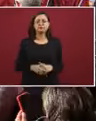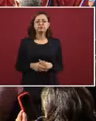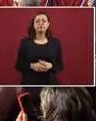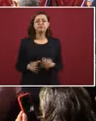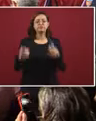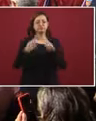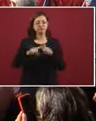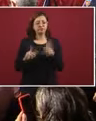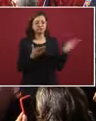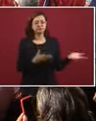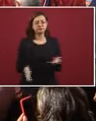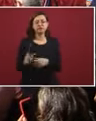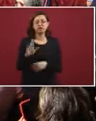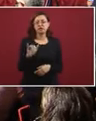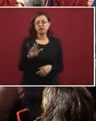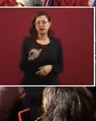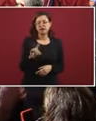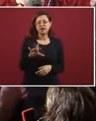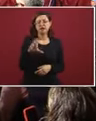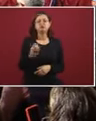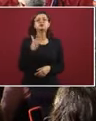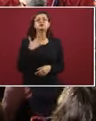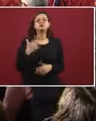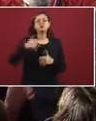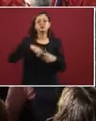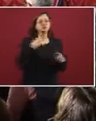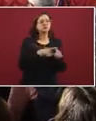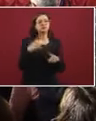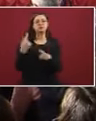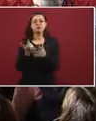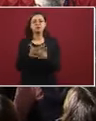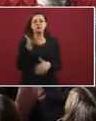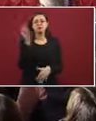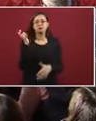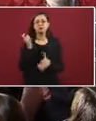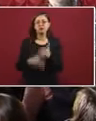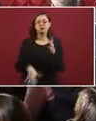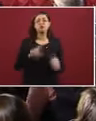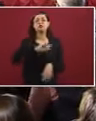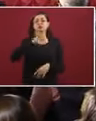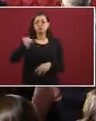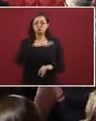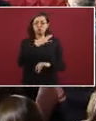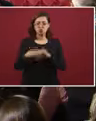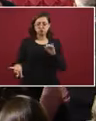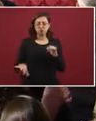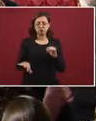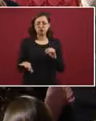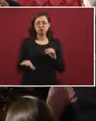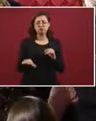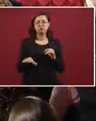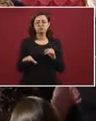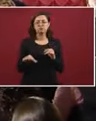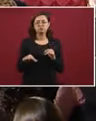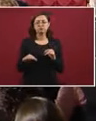Ricardo sobre quién es quién en los precios. Desde luego, al final, después